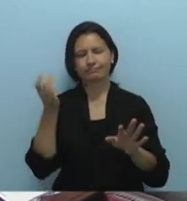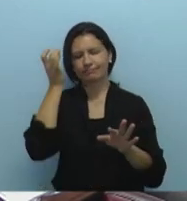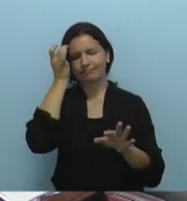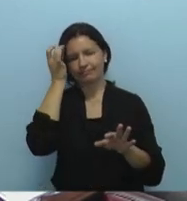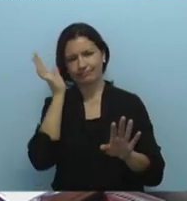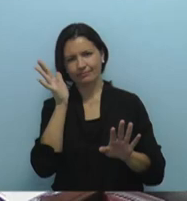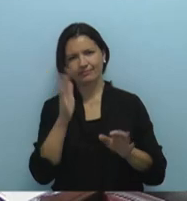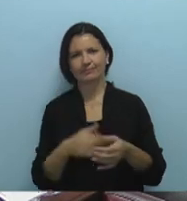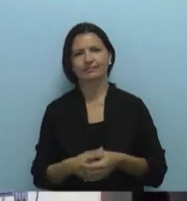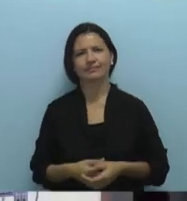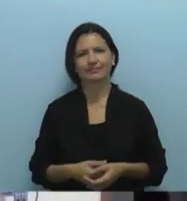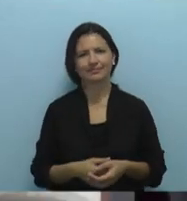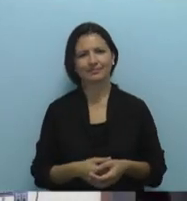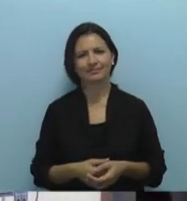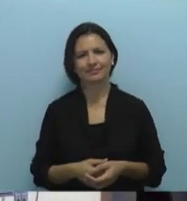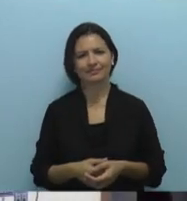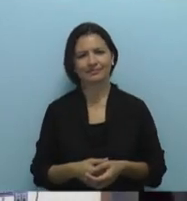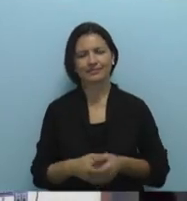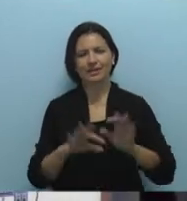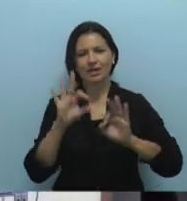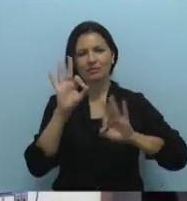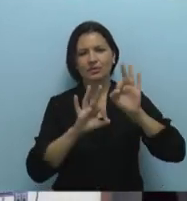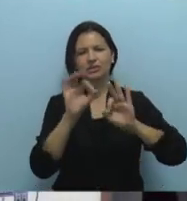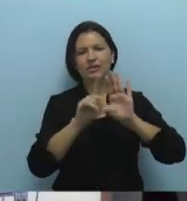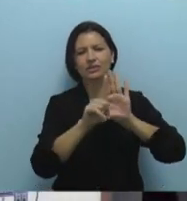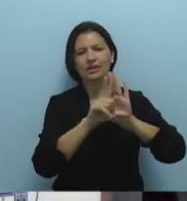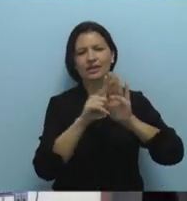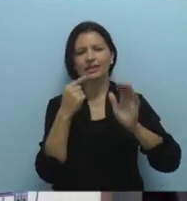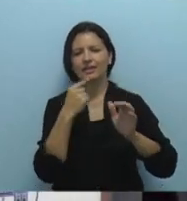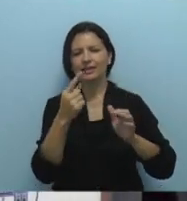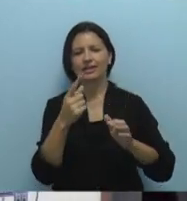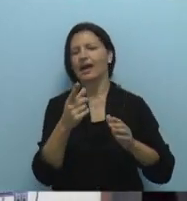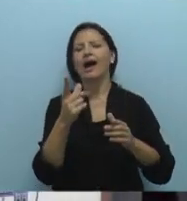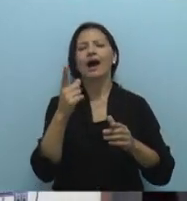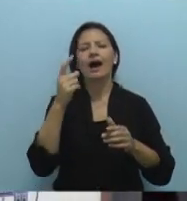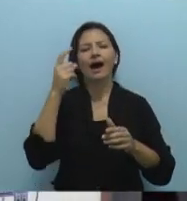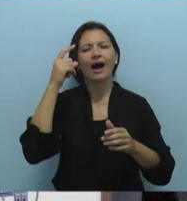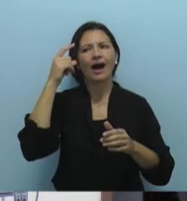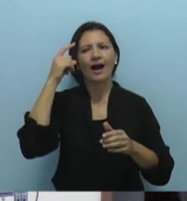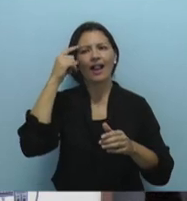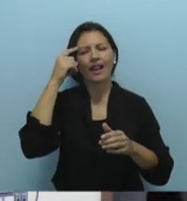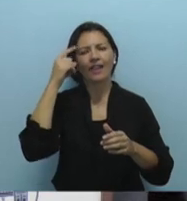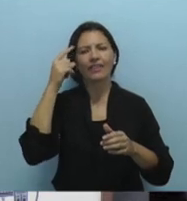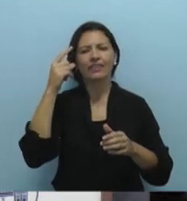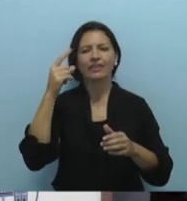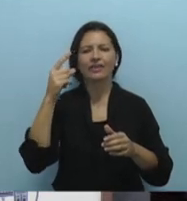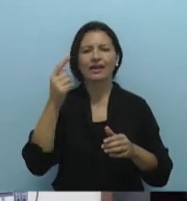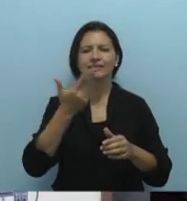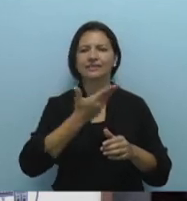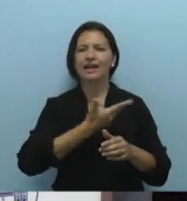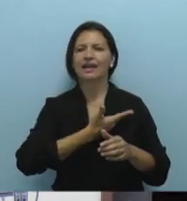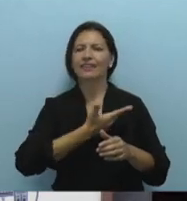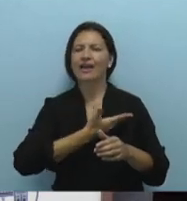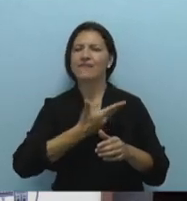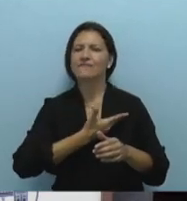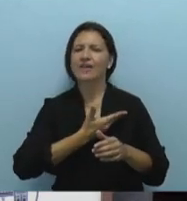presidente. Un ingreso de proyecto de ley, ¿sí? Para instituir el día 10 de febrero de cada año como el Día de Operador Socioterapéutico y Comunitario